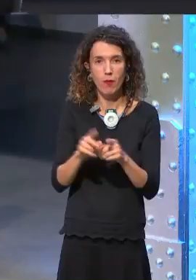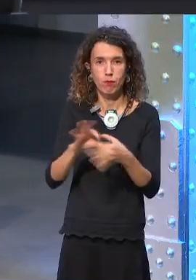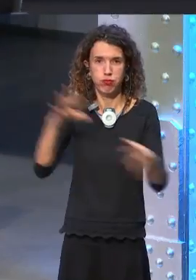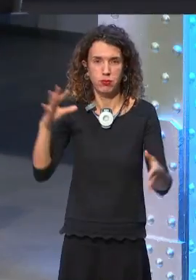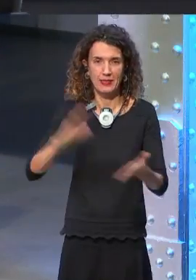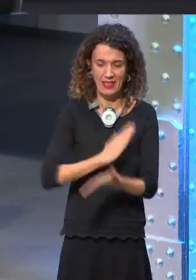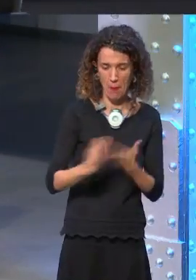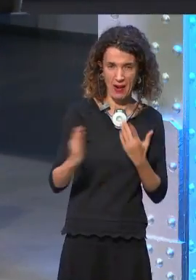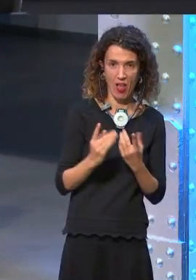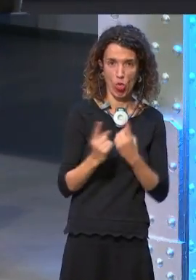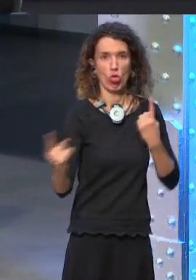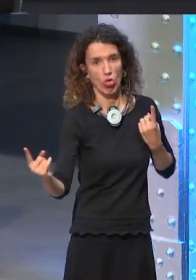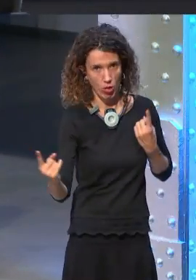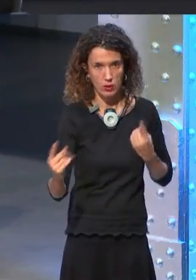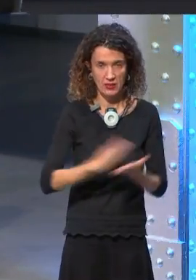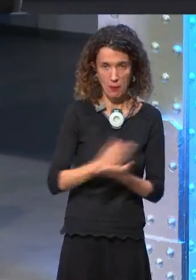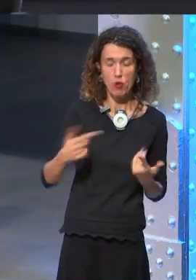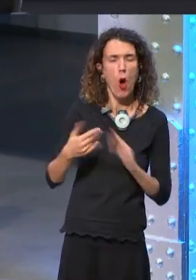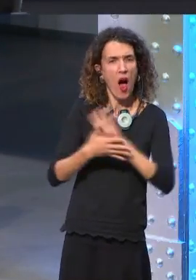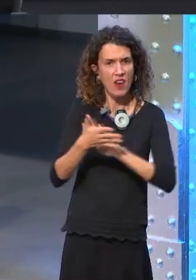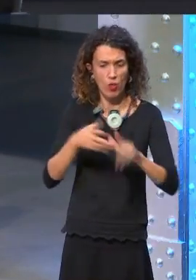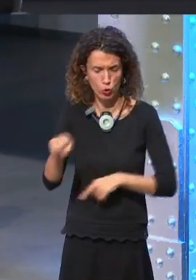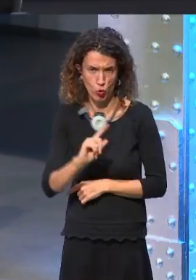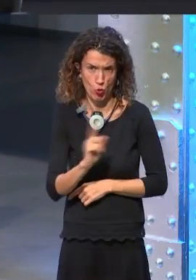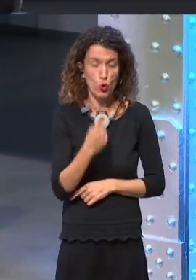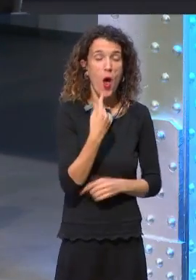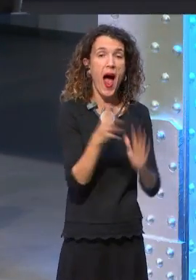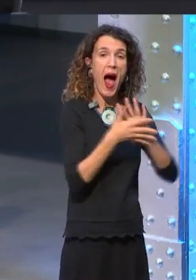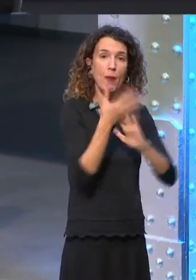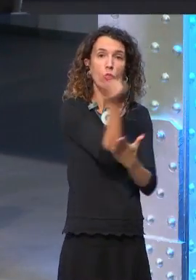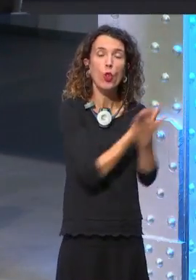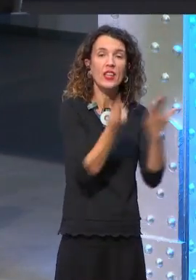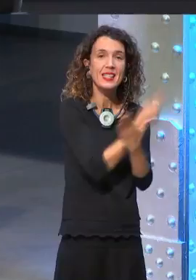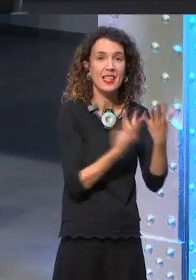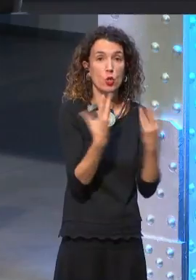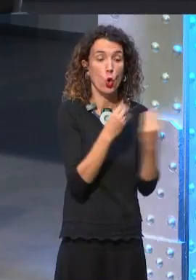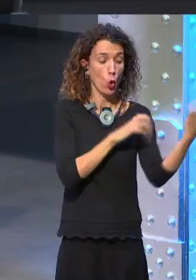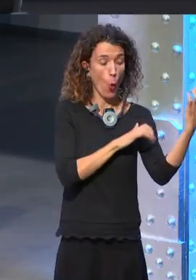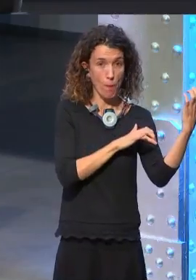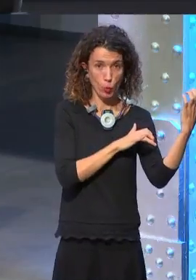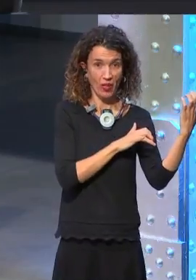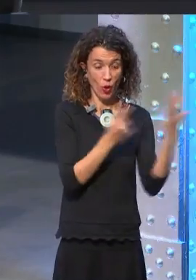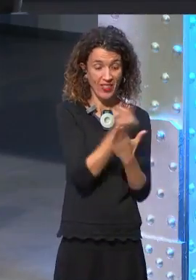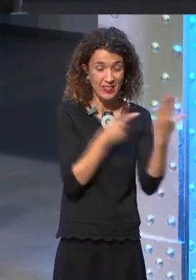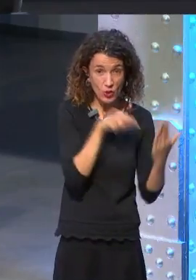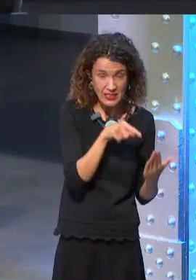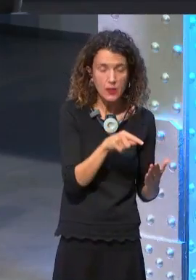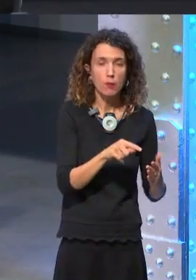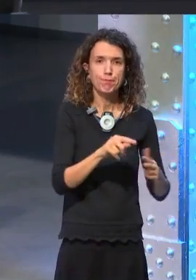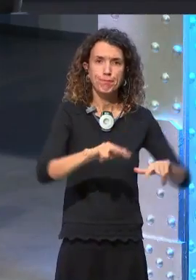desconexión como usuario. Aunque yo no estoy hablando de eso, yo de lo que estoy hablando es del diseño por computación que te permiten